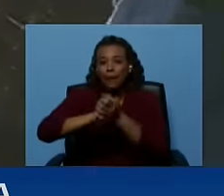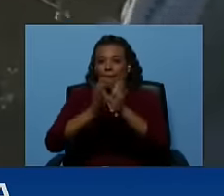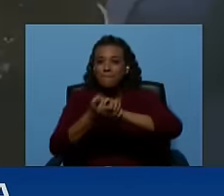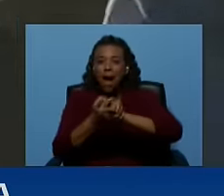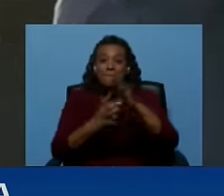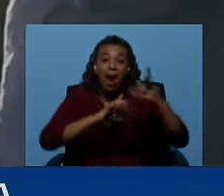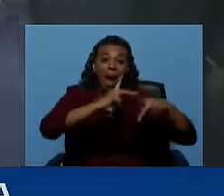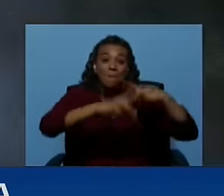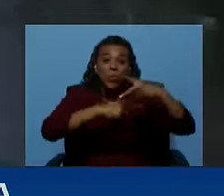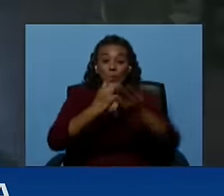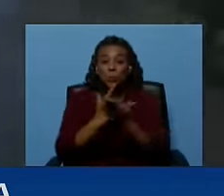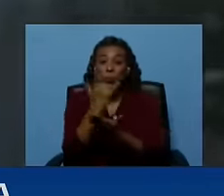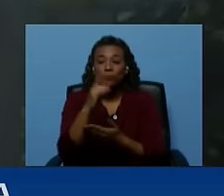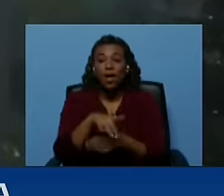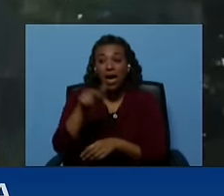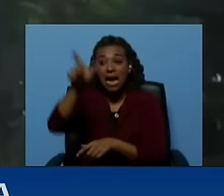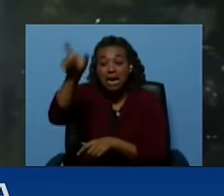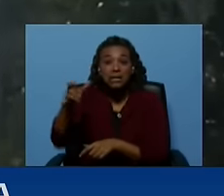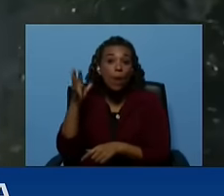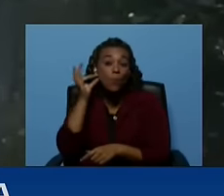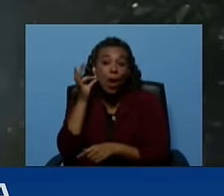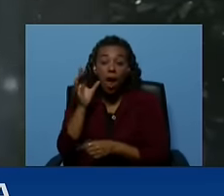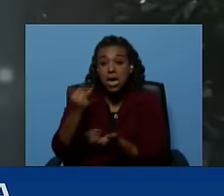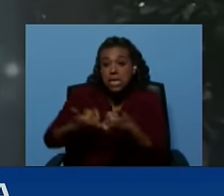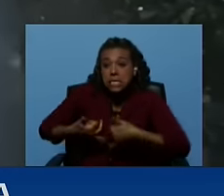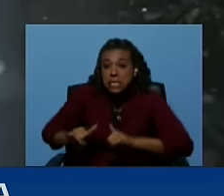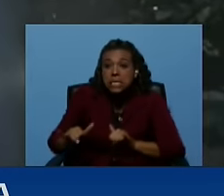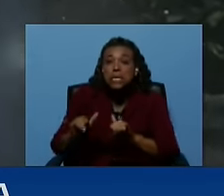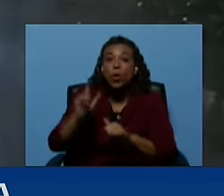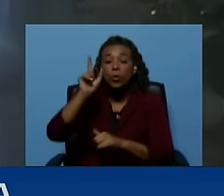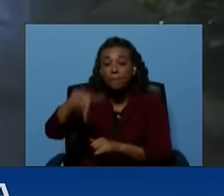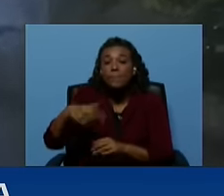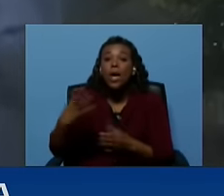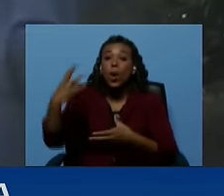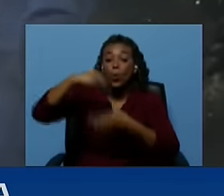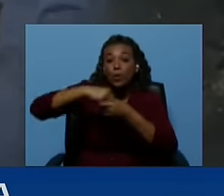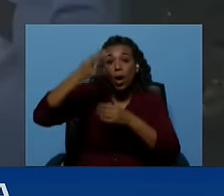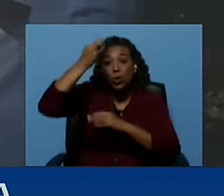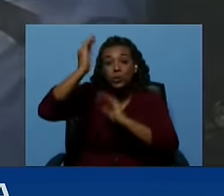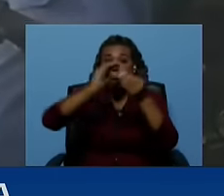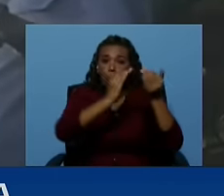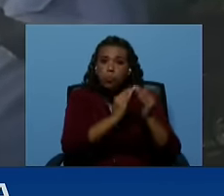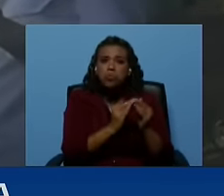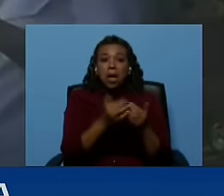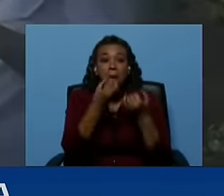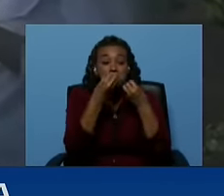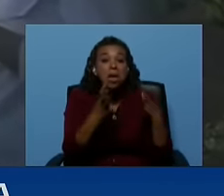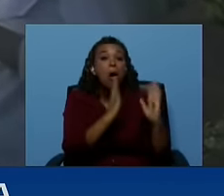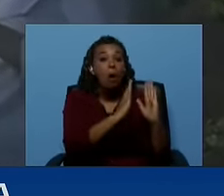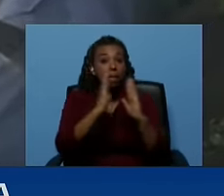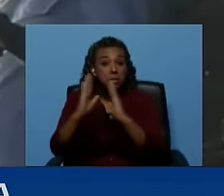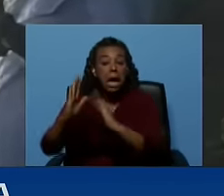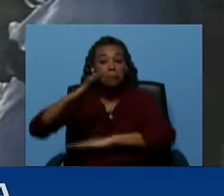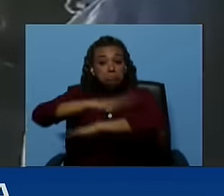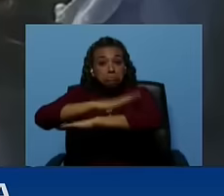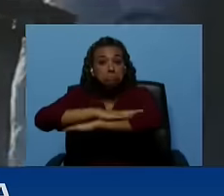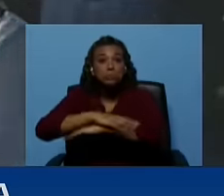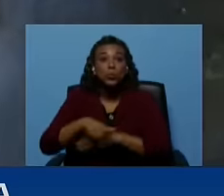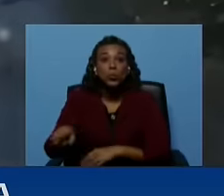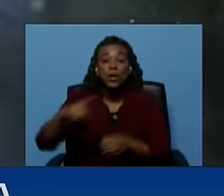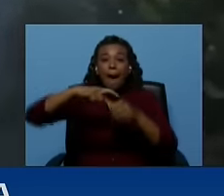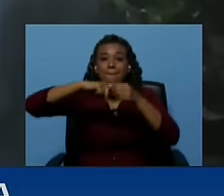aquí Él y su mamá son los dueños de la parcela son Voceros también del Consejo comunal una gente muy bien organizada un